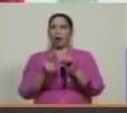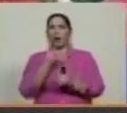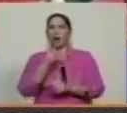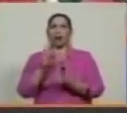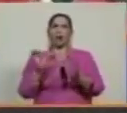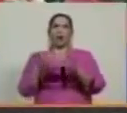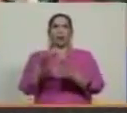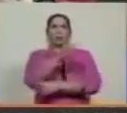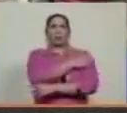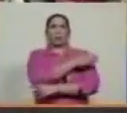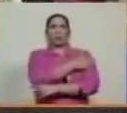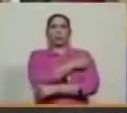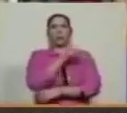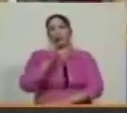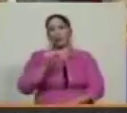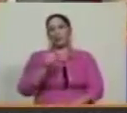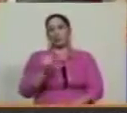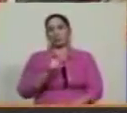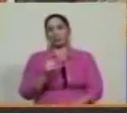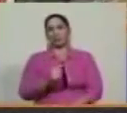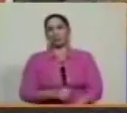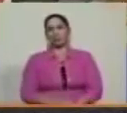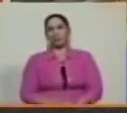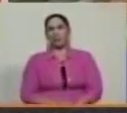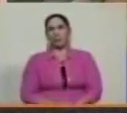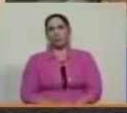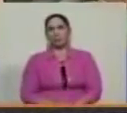llamar a sectarios. Bueno, está bien, pues.